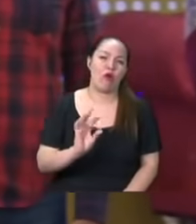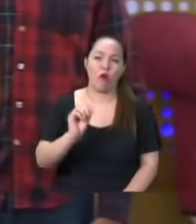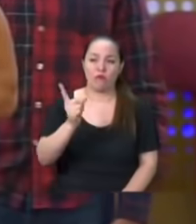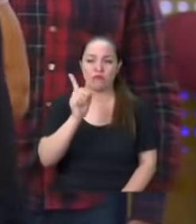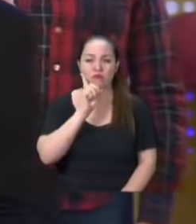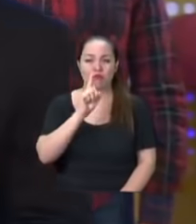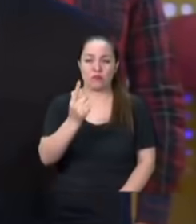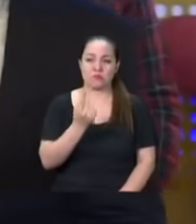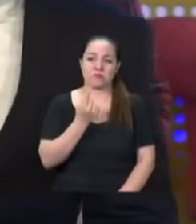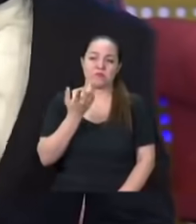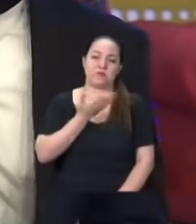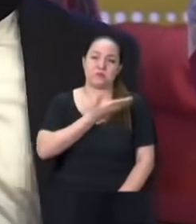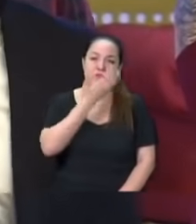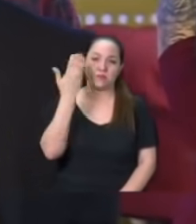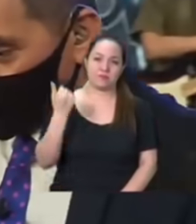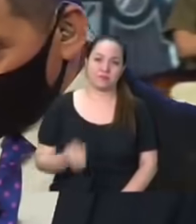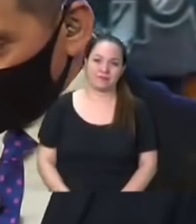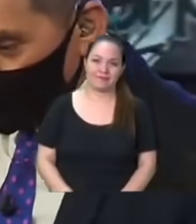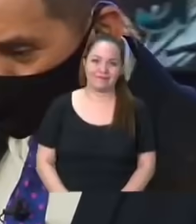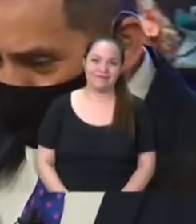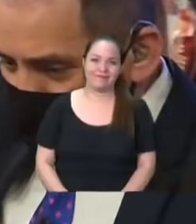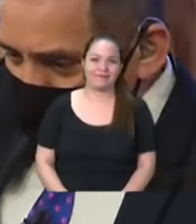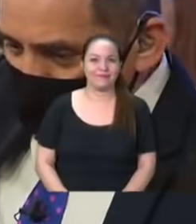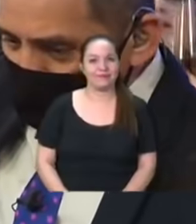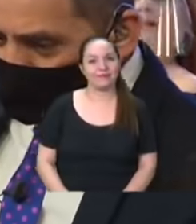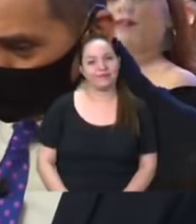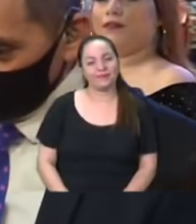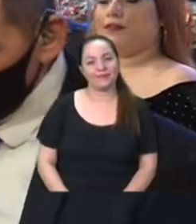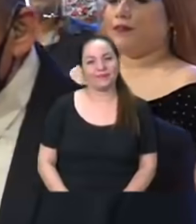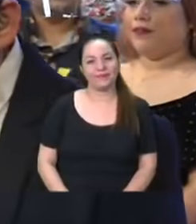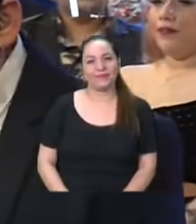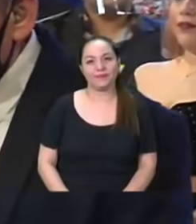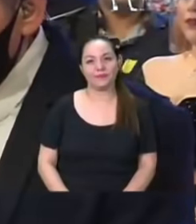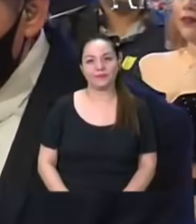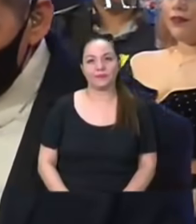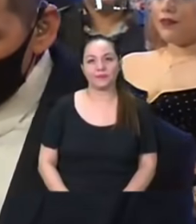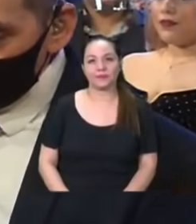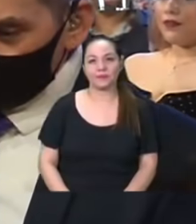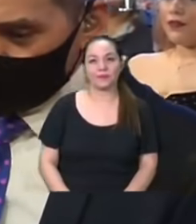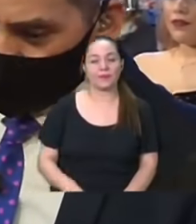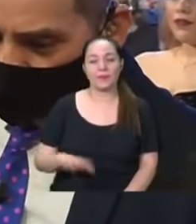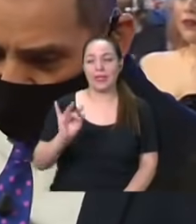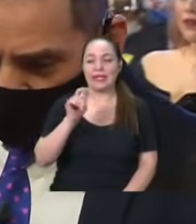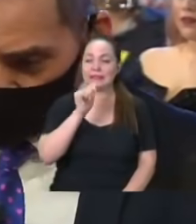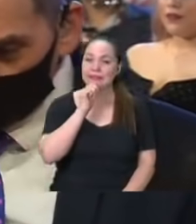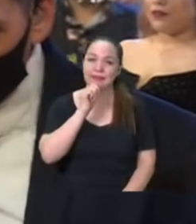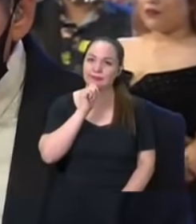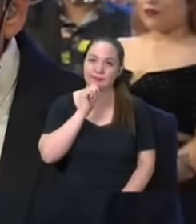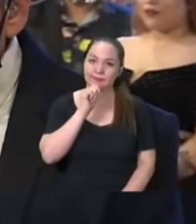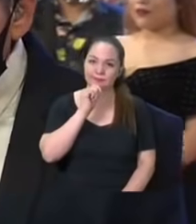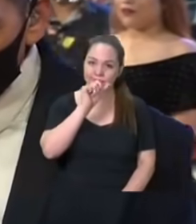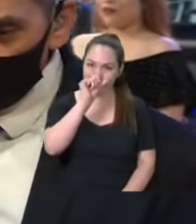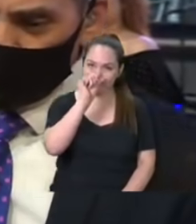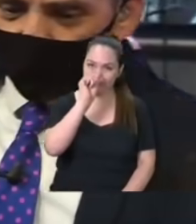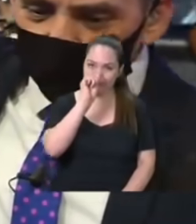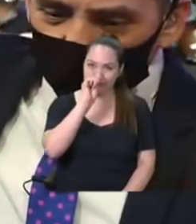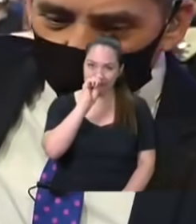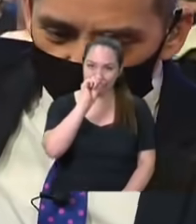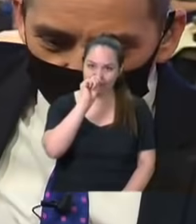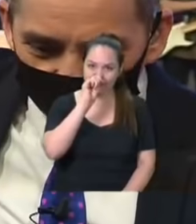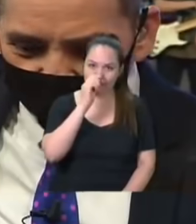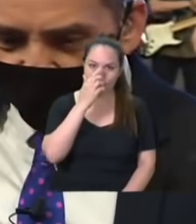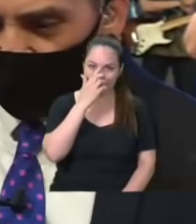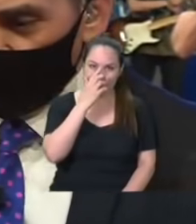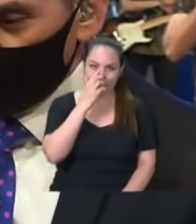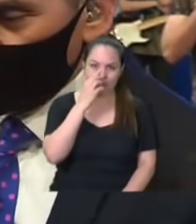Oscar. Dígame. No, ahora sí no lloro. Ya te conozco. Sí, no traigo problemas. Mira, yo sé que tú